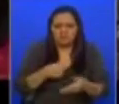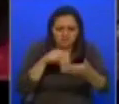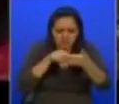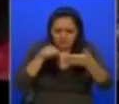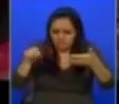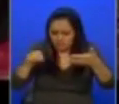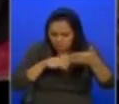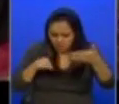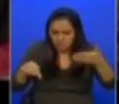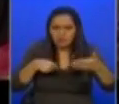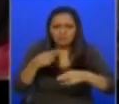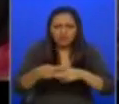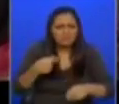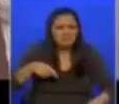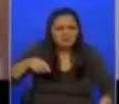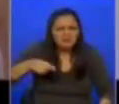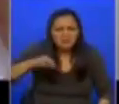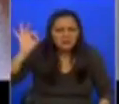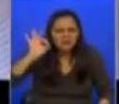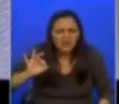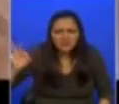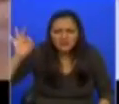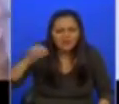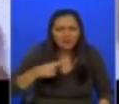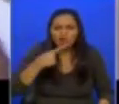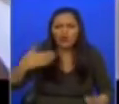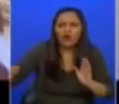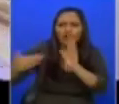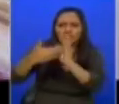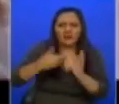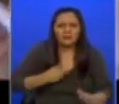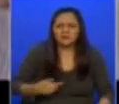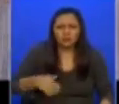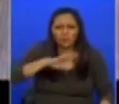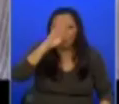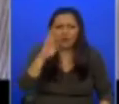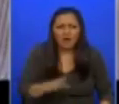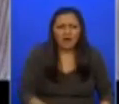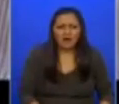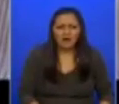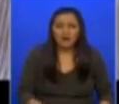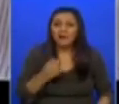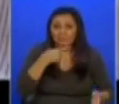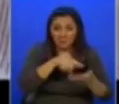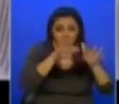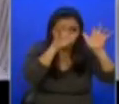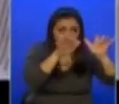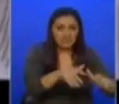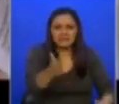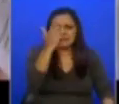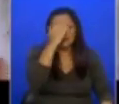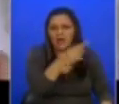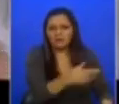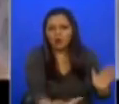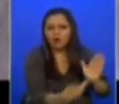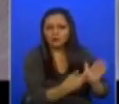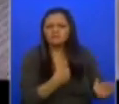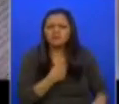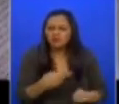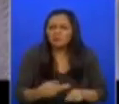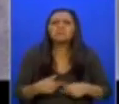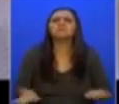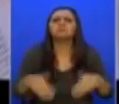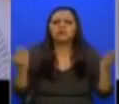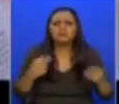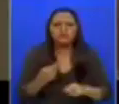los que están aquí, al menos estoy yo. Entonces, esto que está aquí es un individuo que sabe lo que ha hecho y se ha tomado el nombre